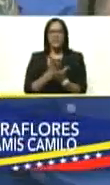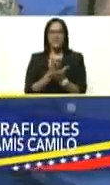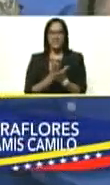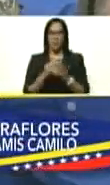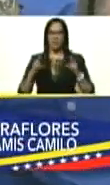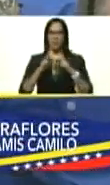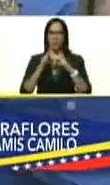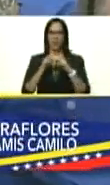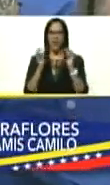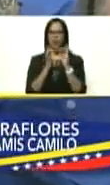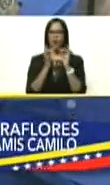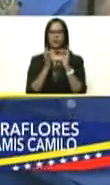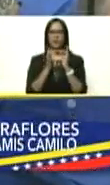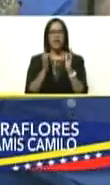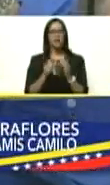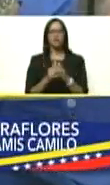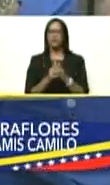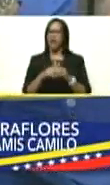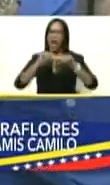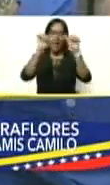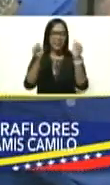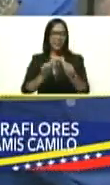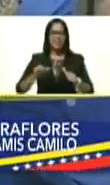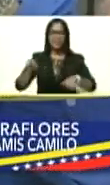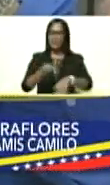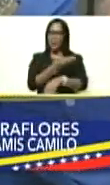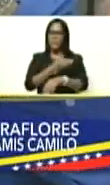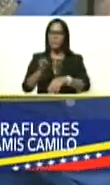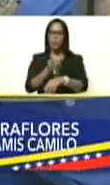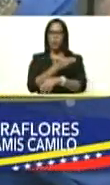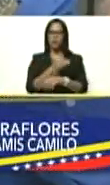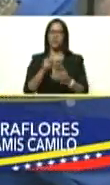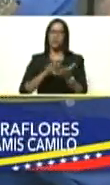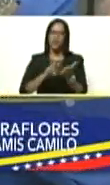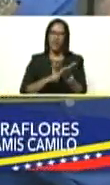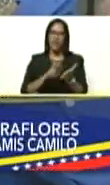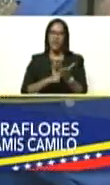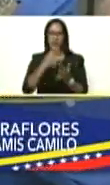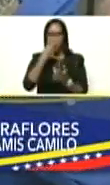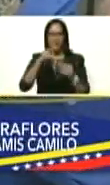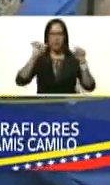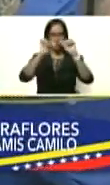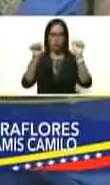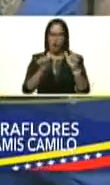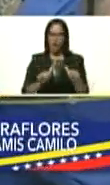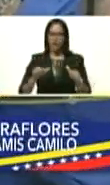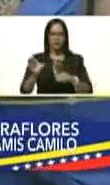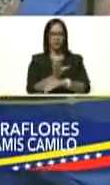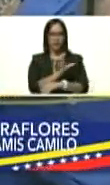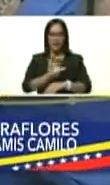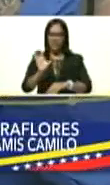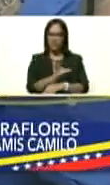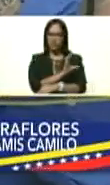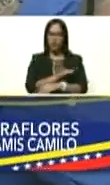contacto con artistas, músicos, de verdad, viendo su arte, sus canciones,